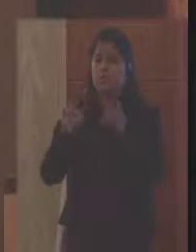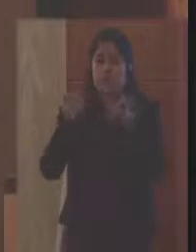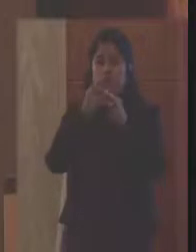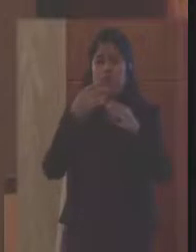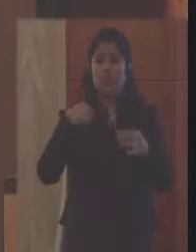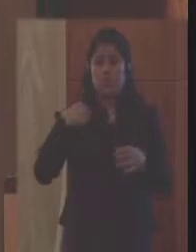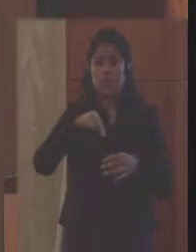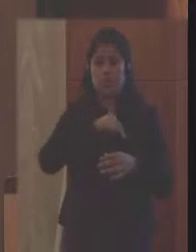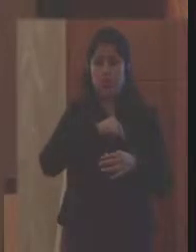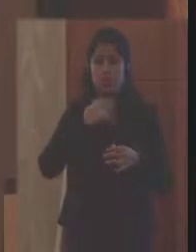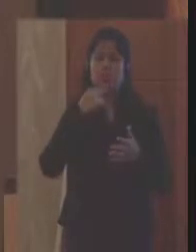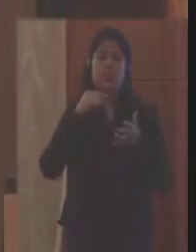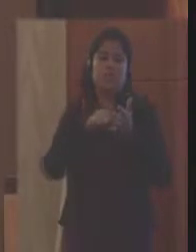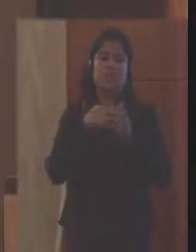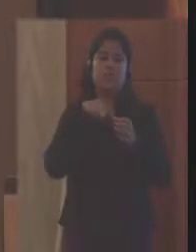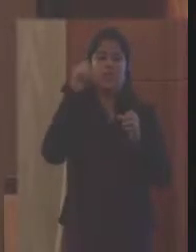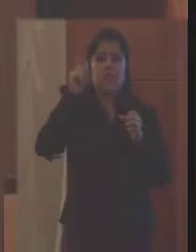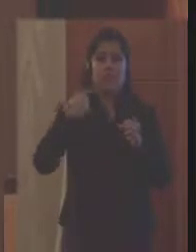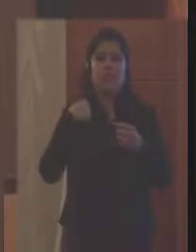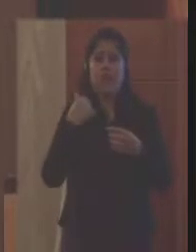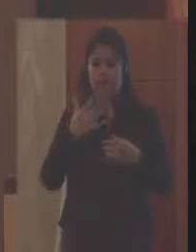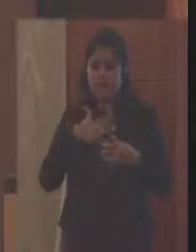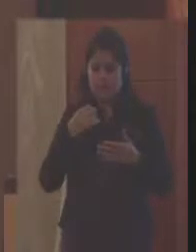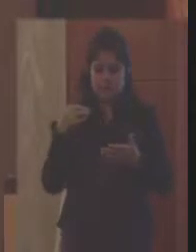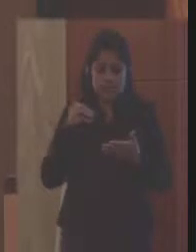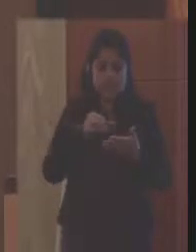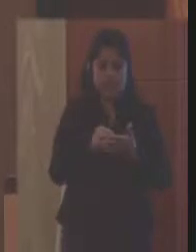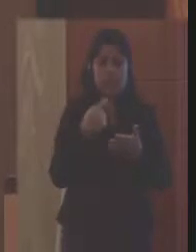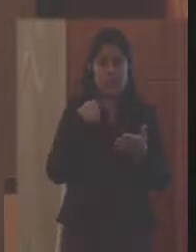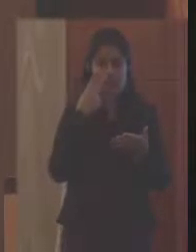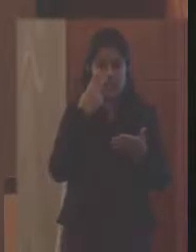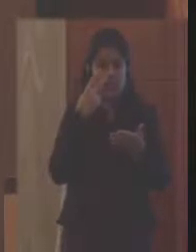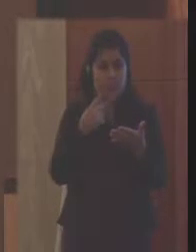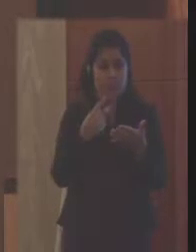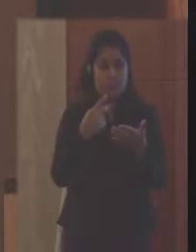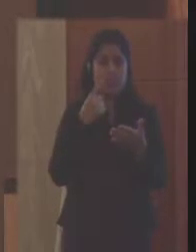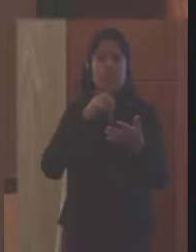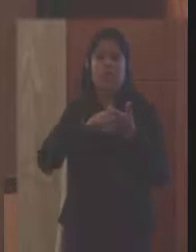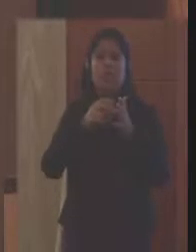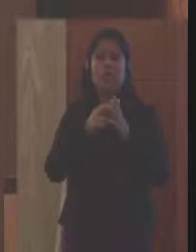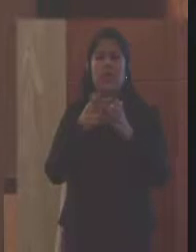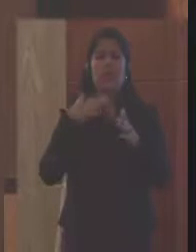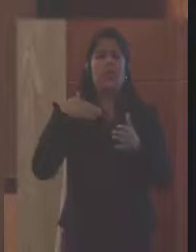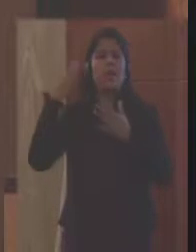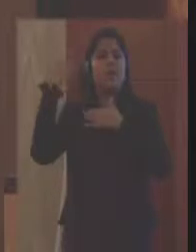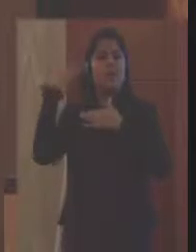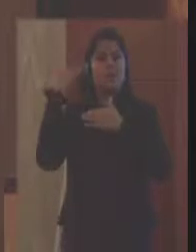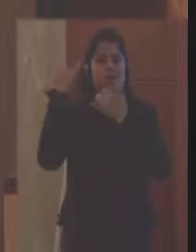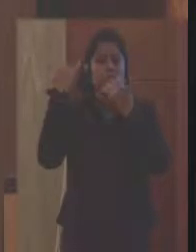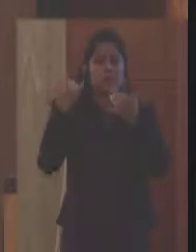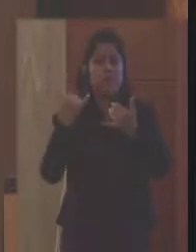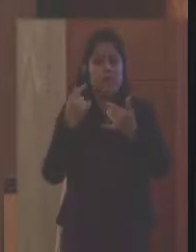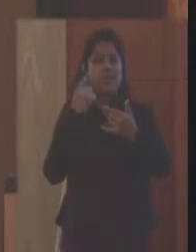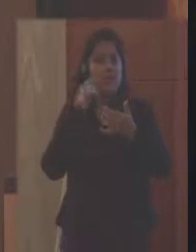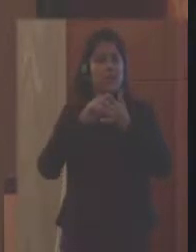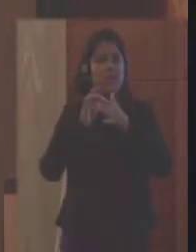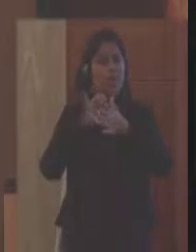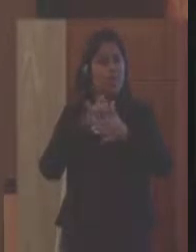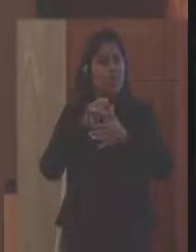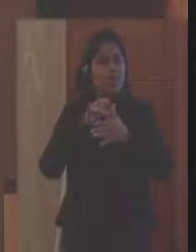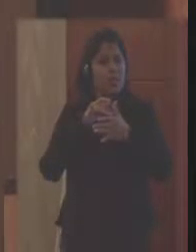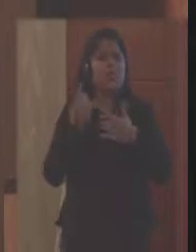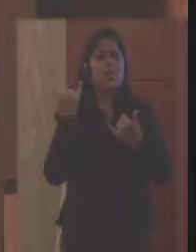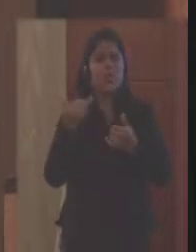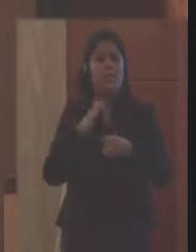nuestra, son elementos que nosotros estamos marcando desde el punto de vista del trazado permanente de lo que es la gestión de riesgo, y sobre